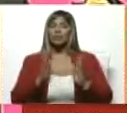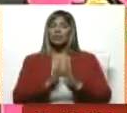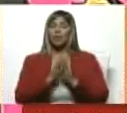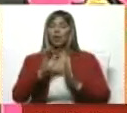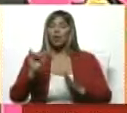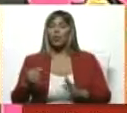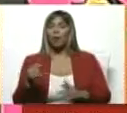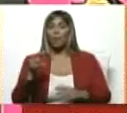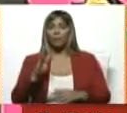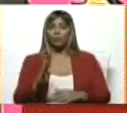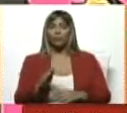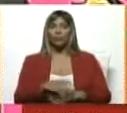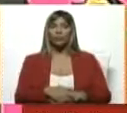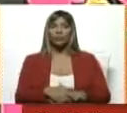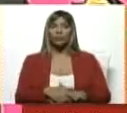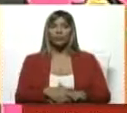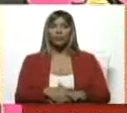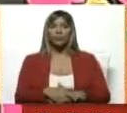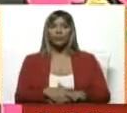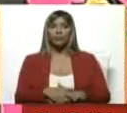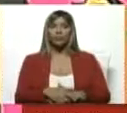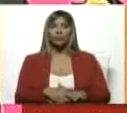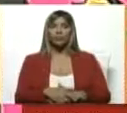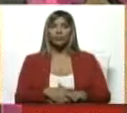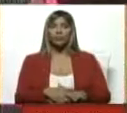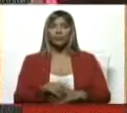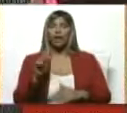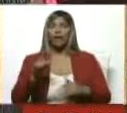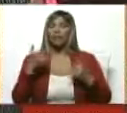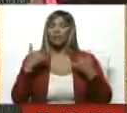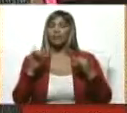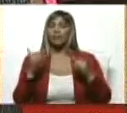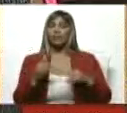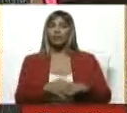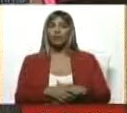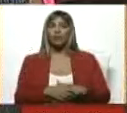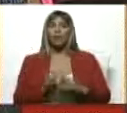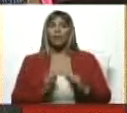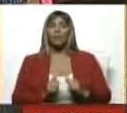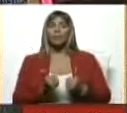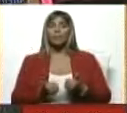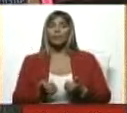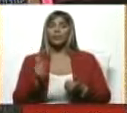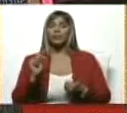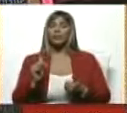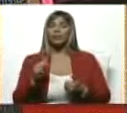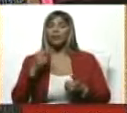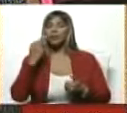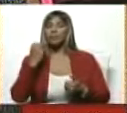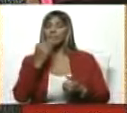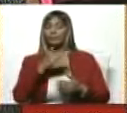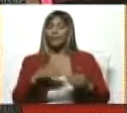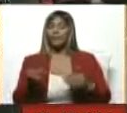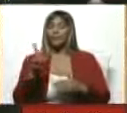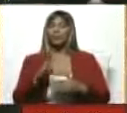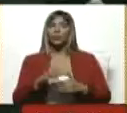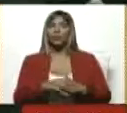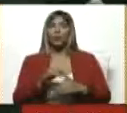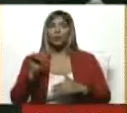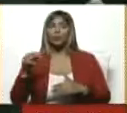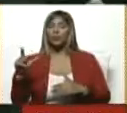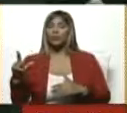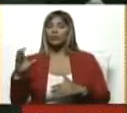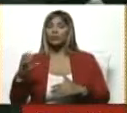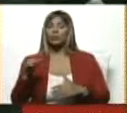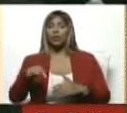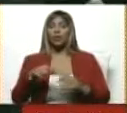Bautista, pues de modo que este festival nace el día de la afrovenezolanidad con José Leonardo Chirinos el